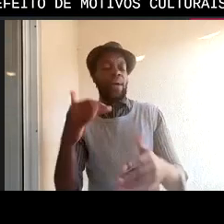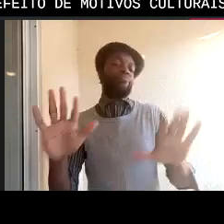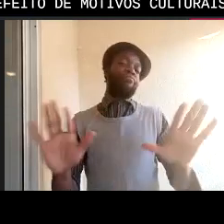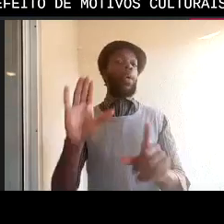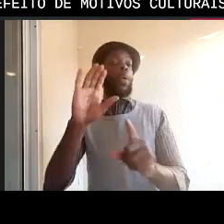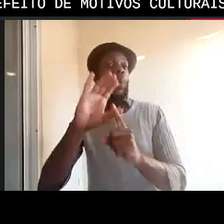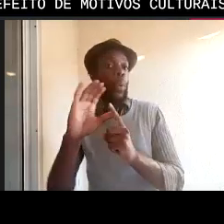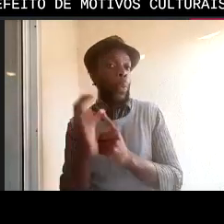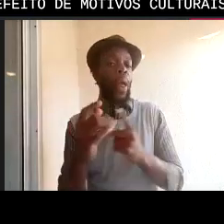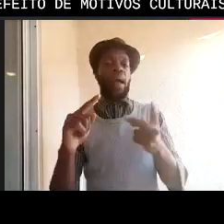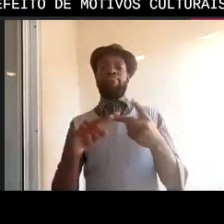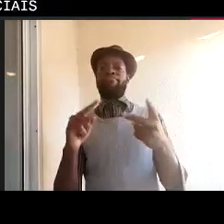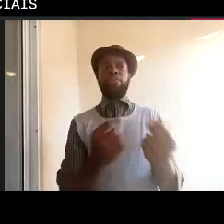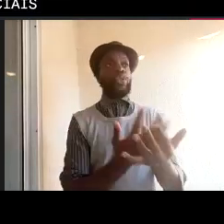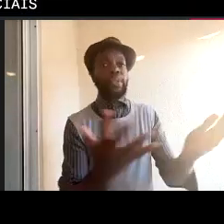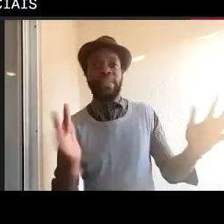sociales, económicos.